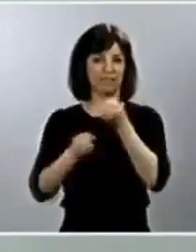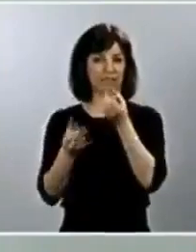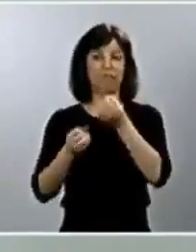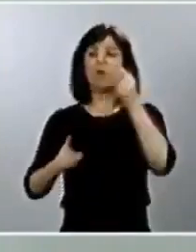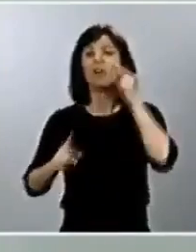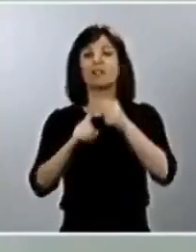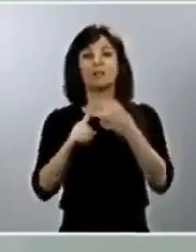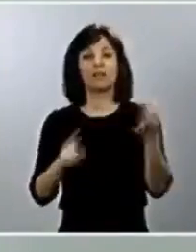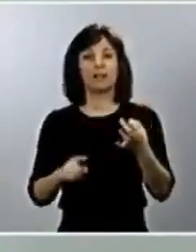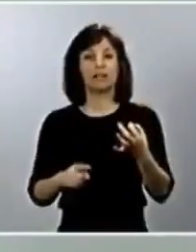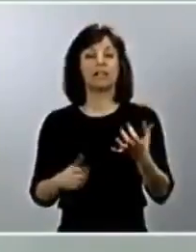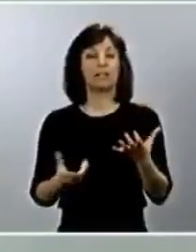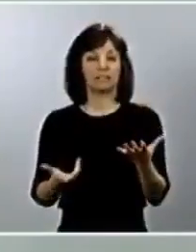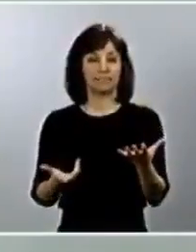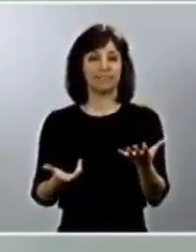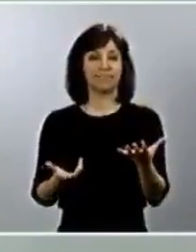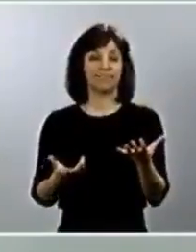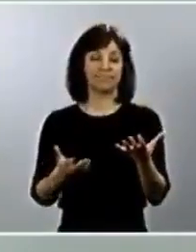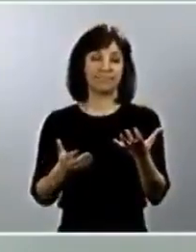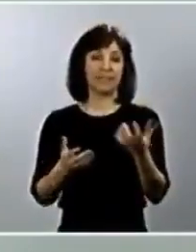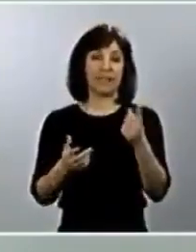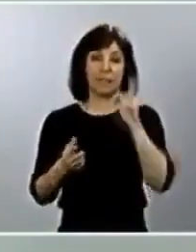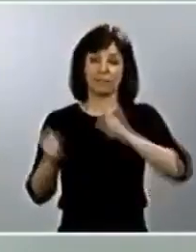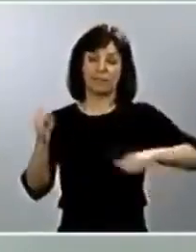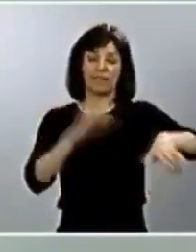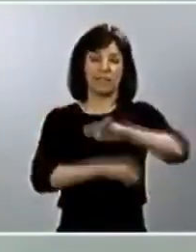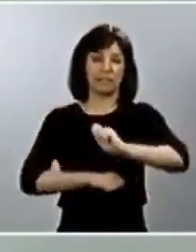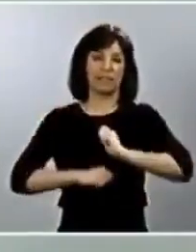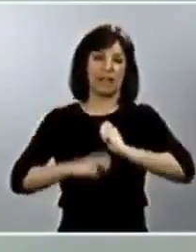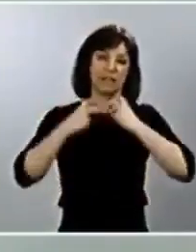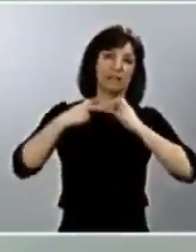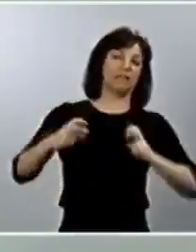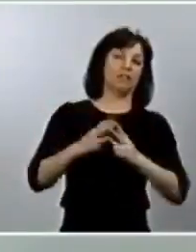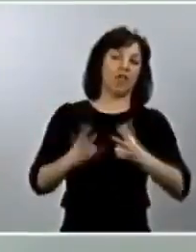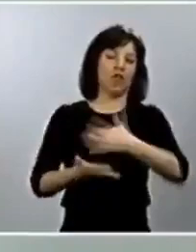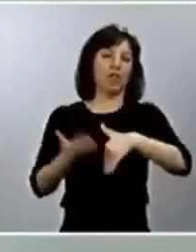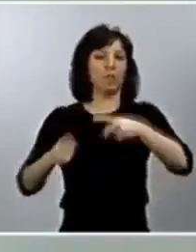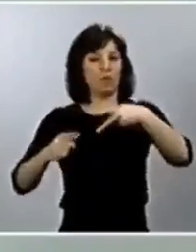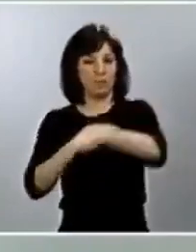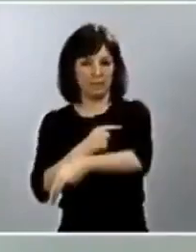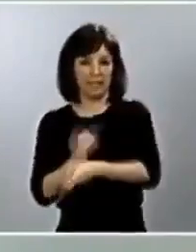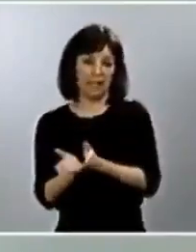que producen todas esta serie de bulos, y otra de las líneas de trabajo es también